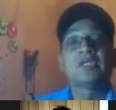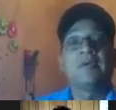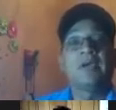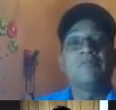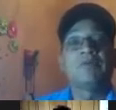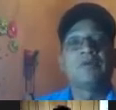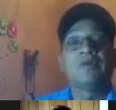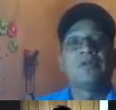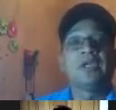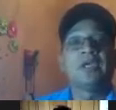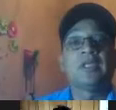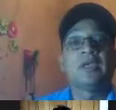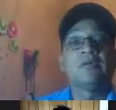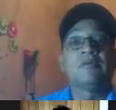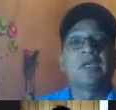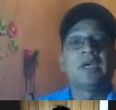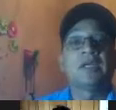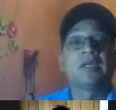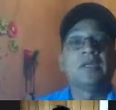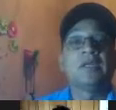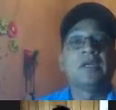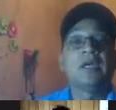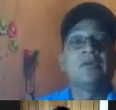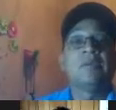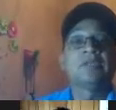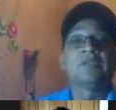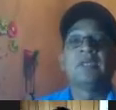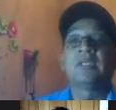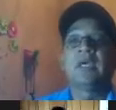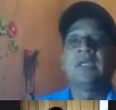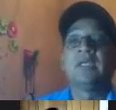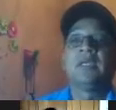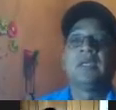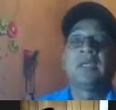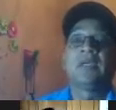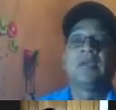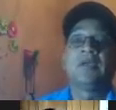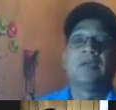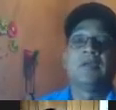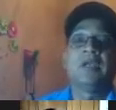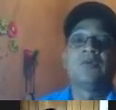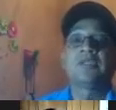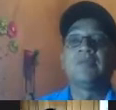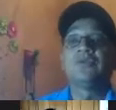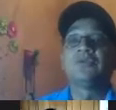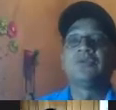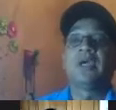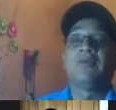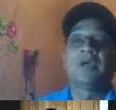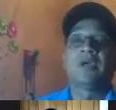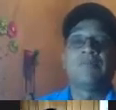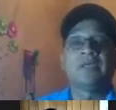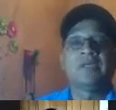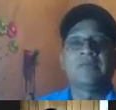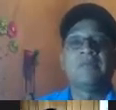uno que sabe un poco de cómo manejar los espacios digitales, le cuesta mucho, no